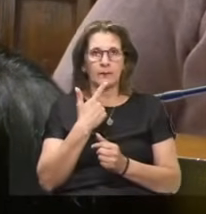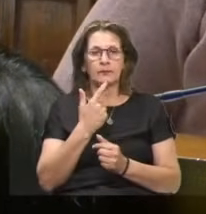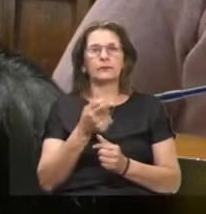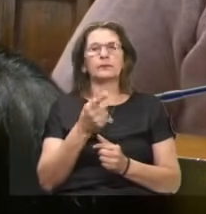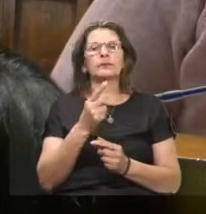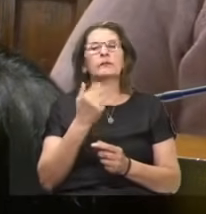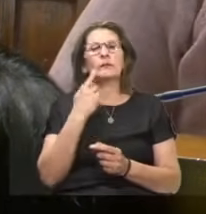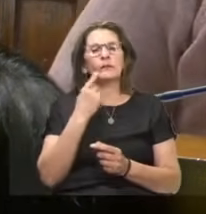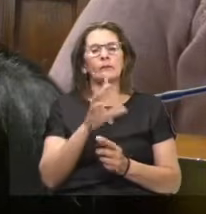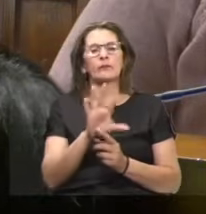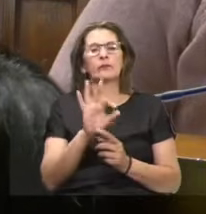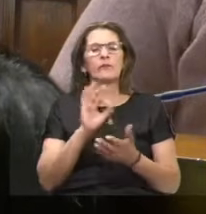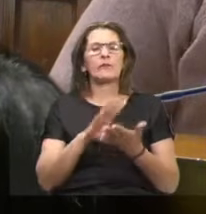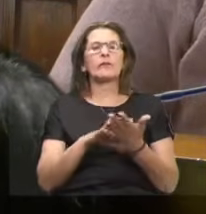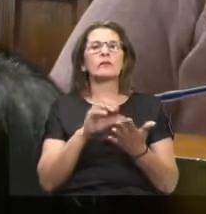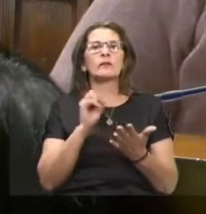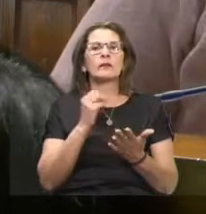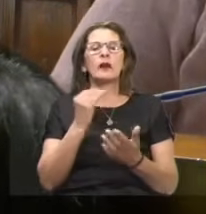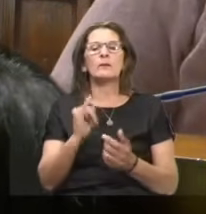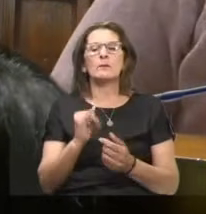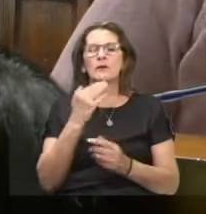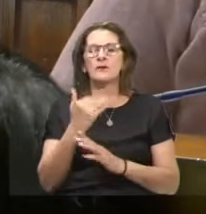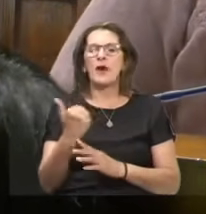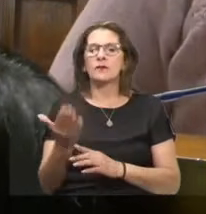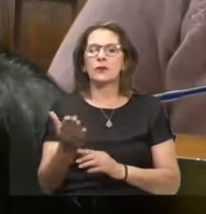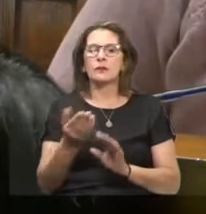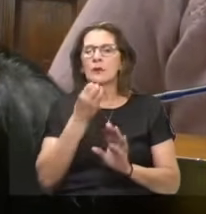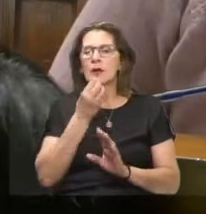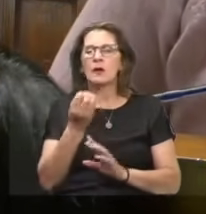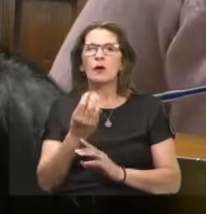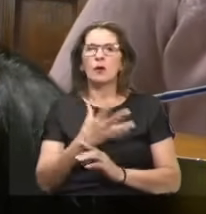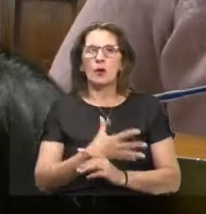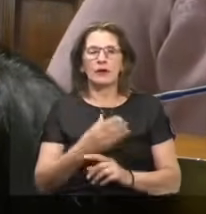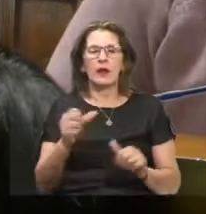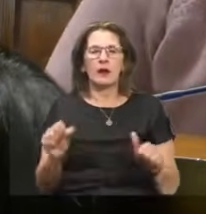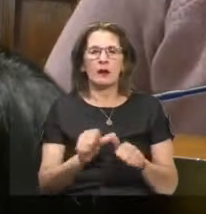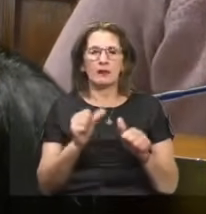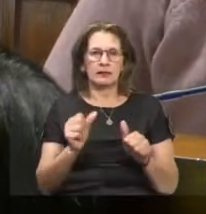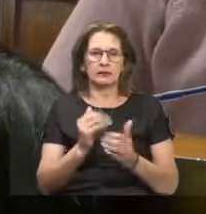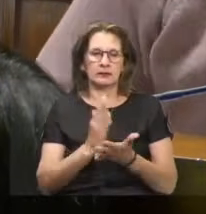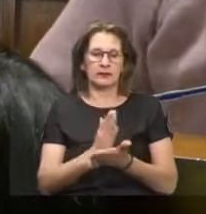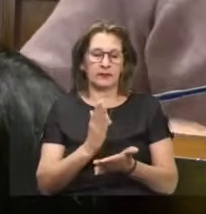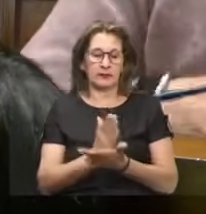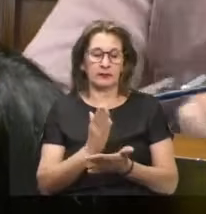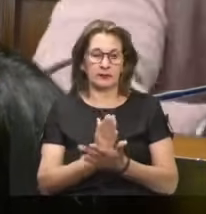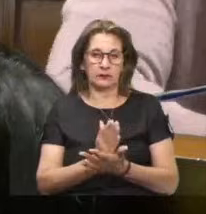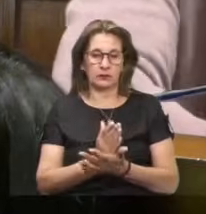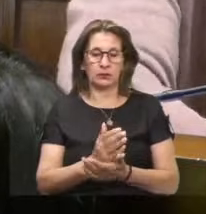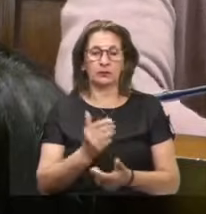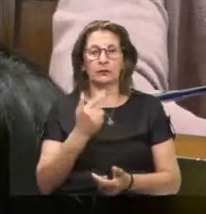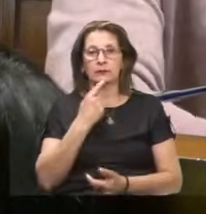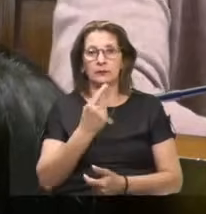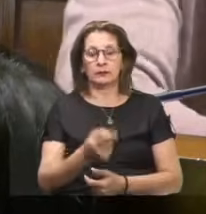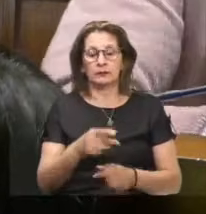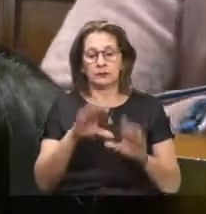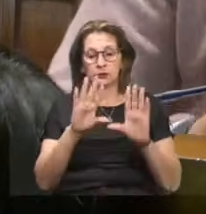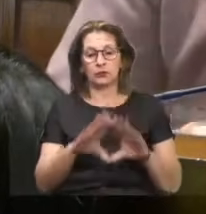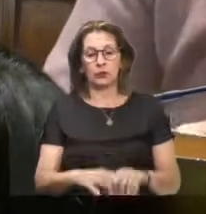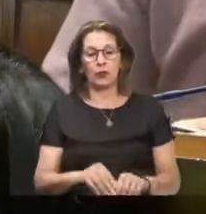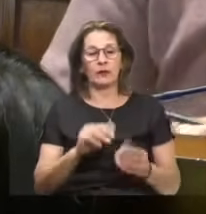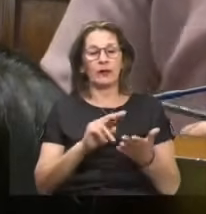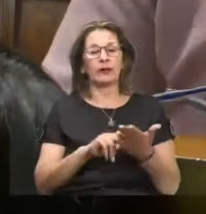la interpretación que favorezca mejor la realización del derecho, es decir, de todas las